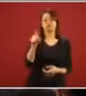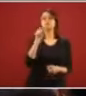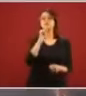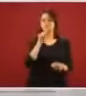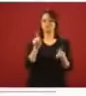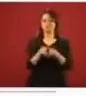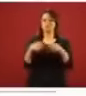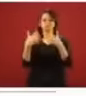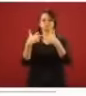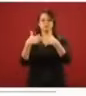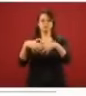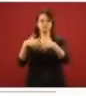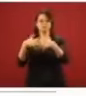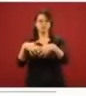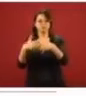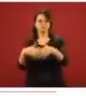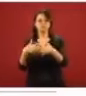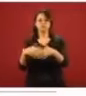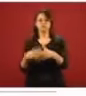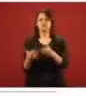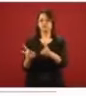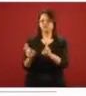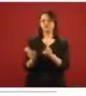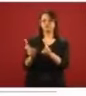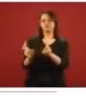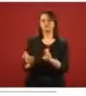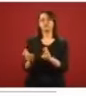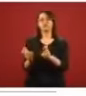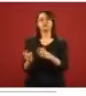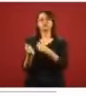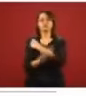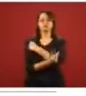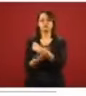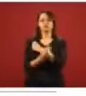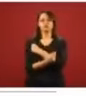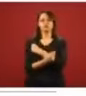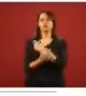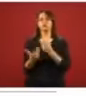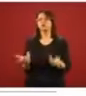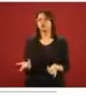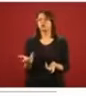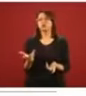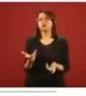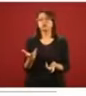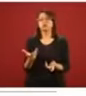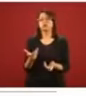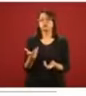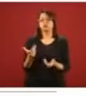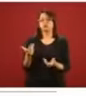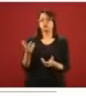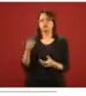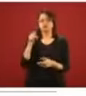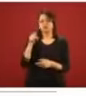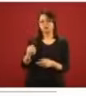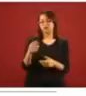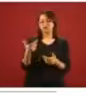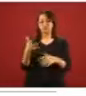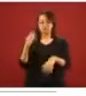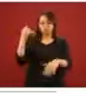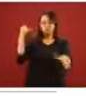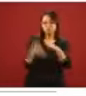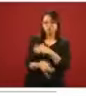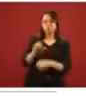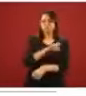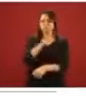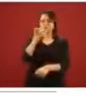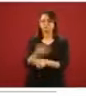no era aquel 100 pies ni nada sofisticado que ocupe estudiar entomología, este más bien ocupa